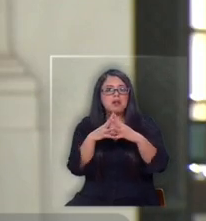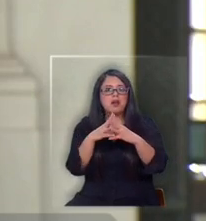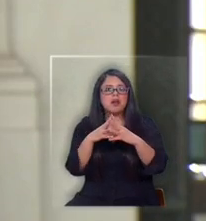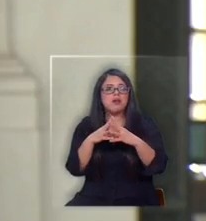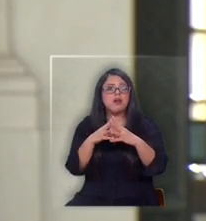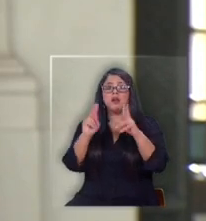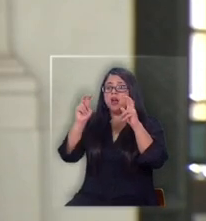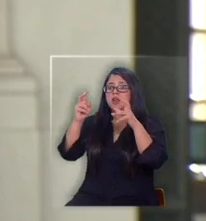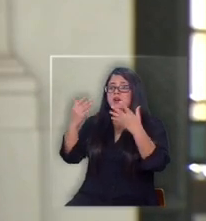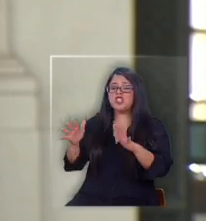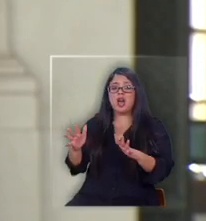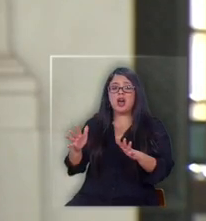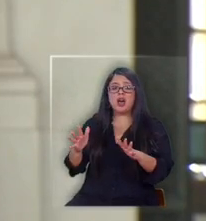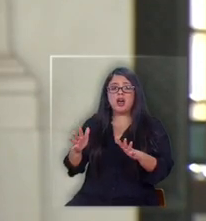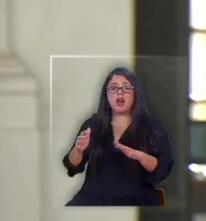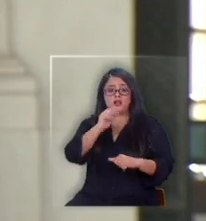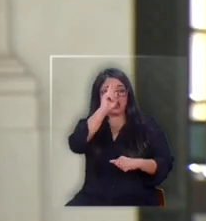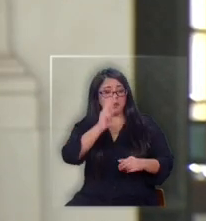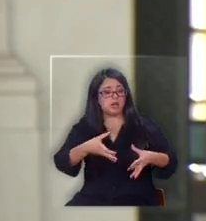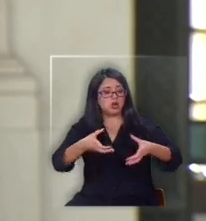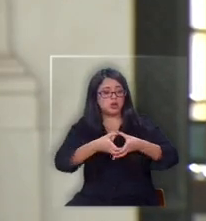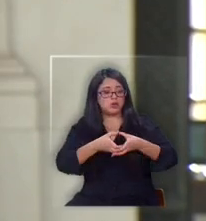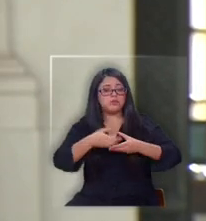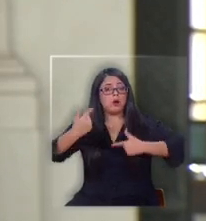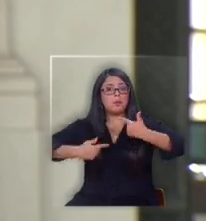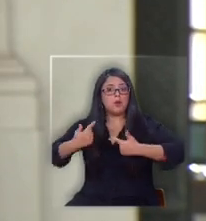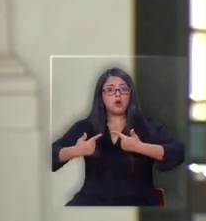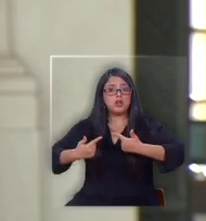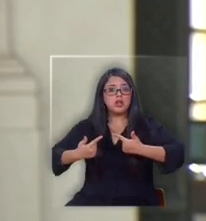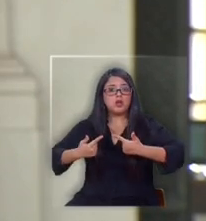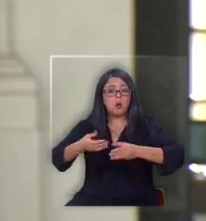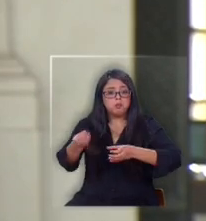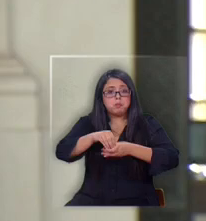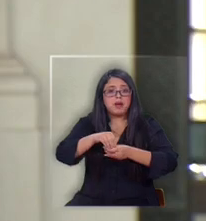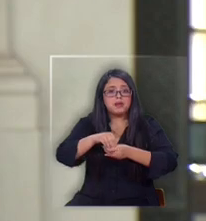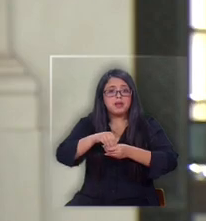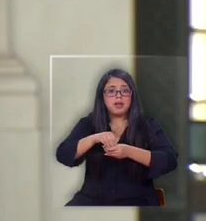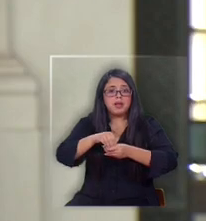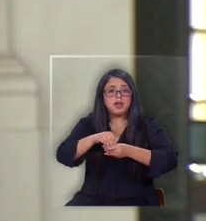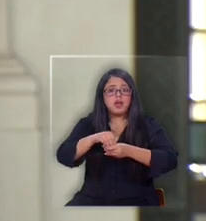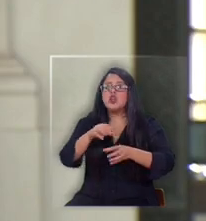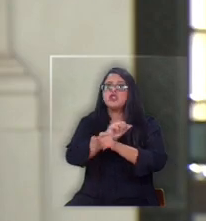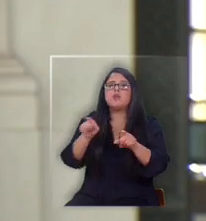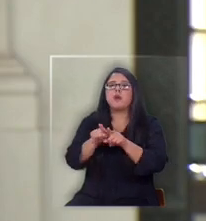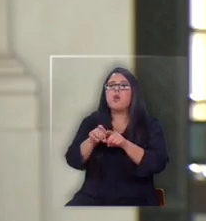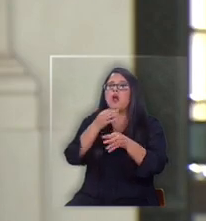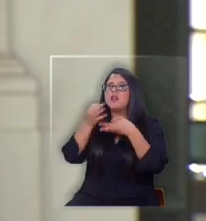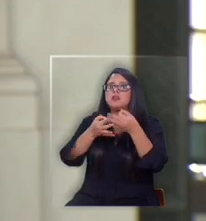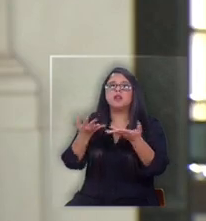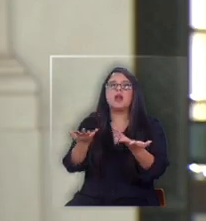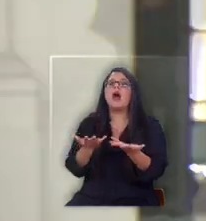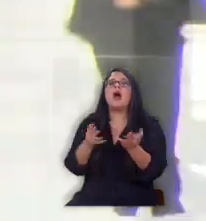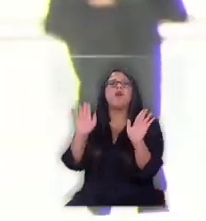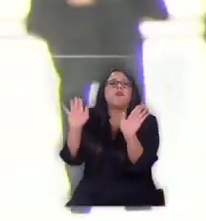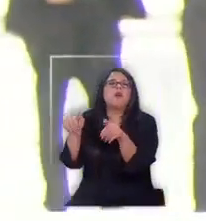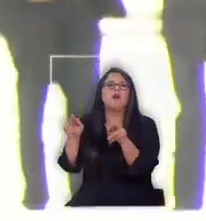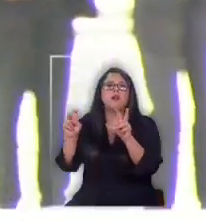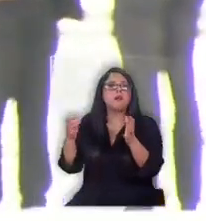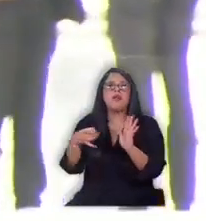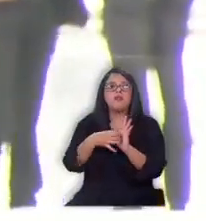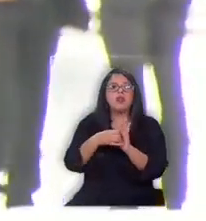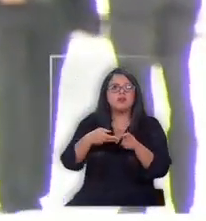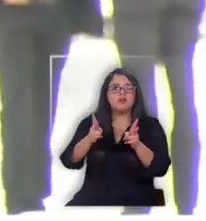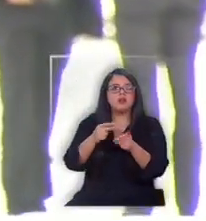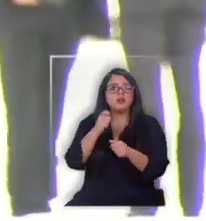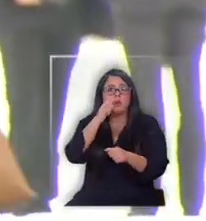tendencia política no significa avalar hechos tan graves como es la violación a los derechos humanos. Y por lo